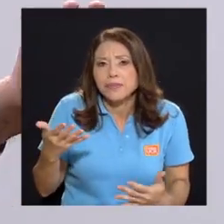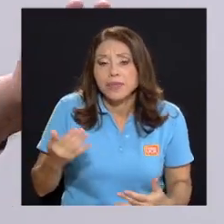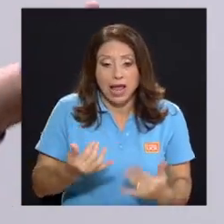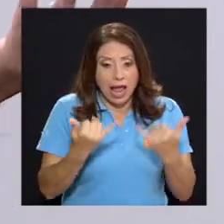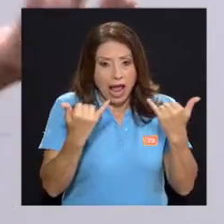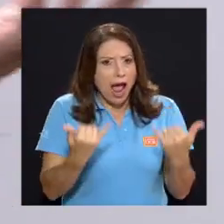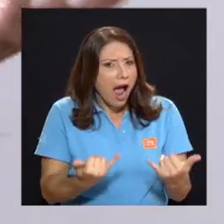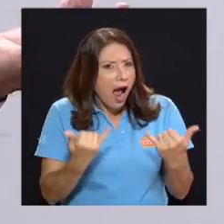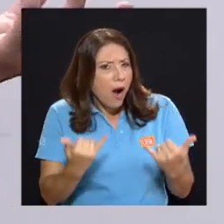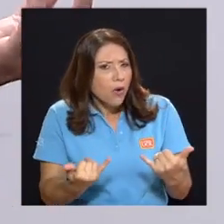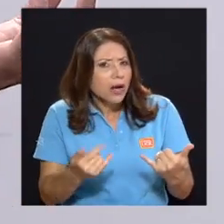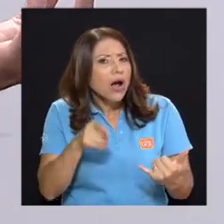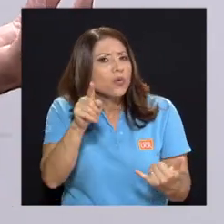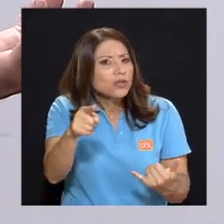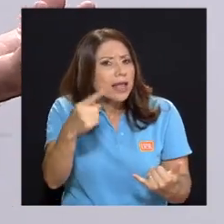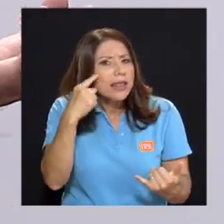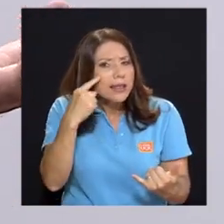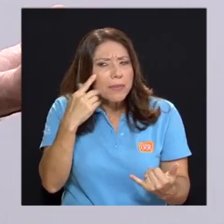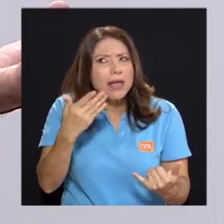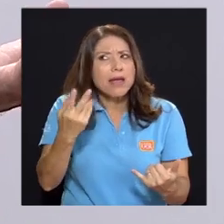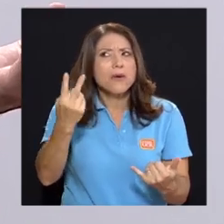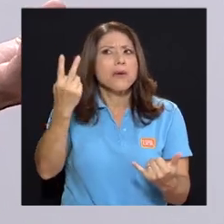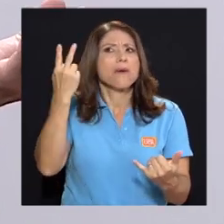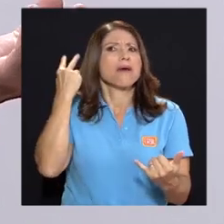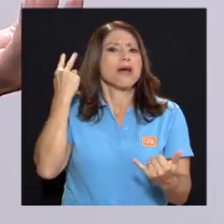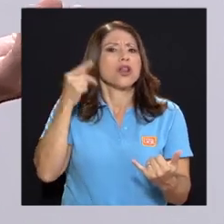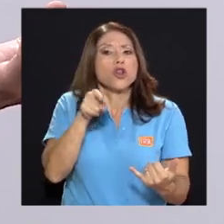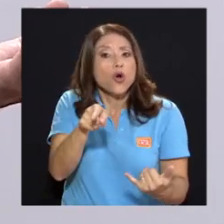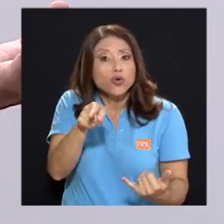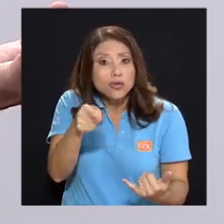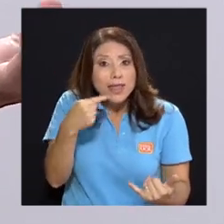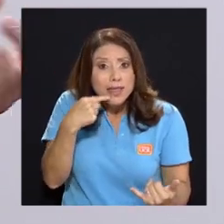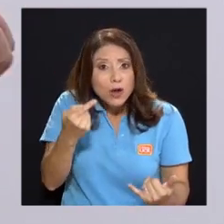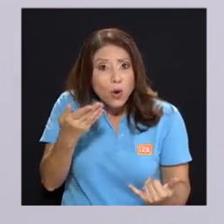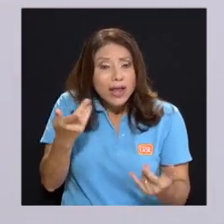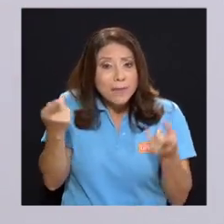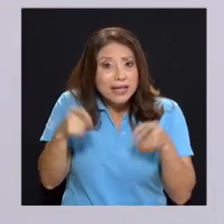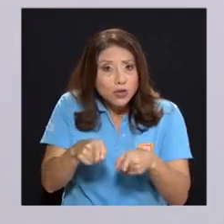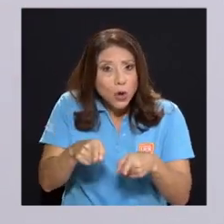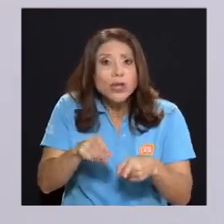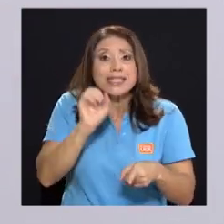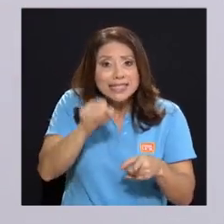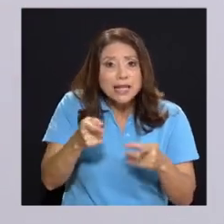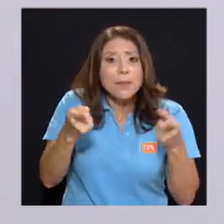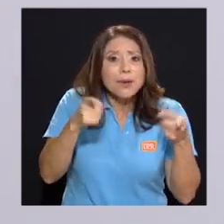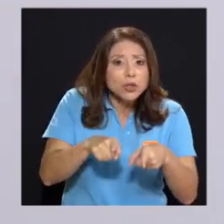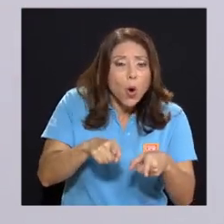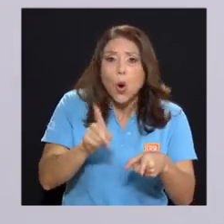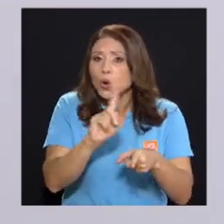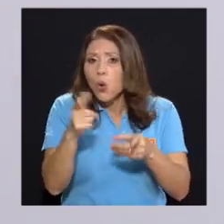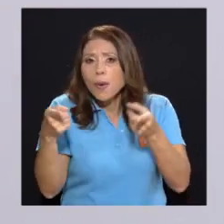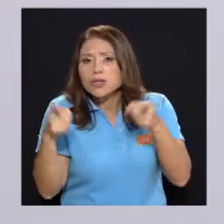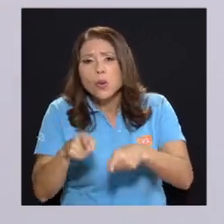examina que lo que usted dijo que pasó ocurrió o no y por qué